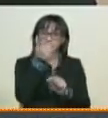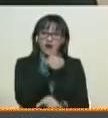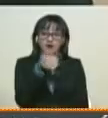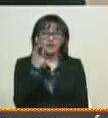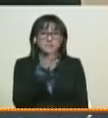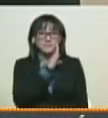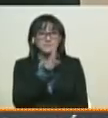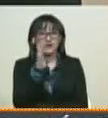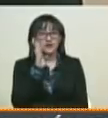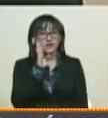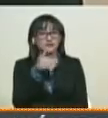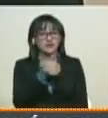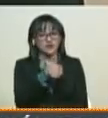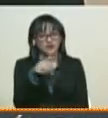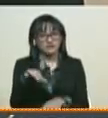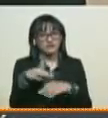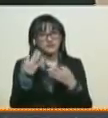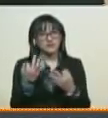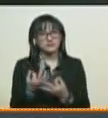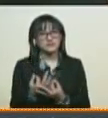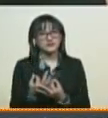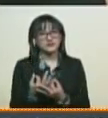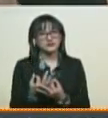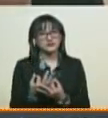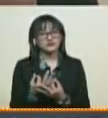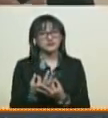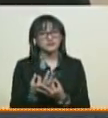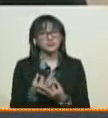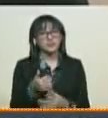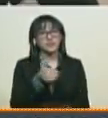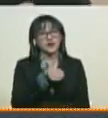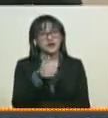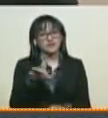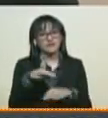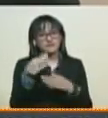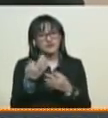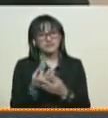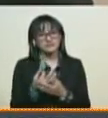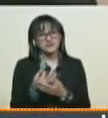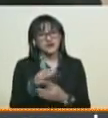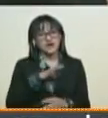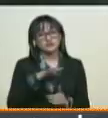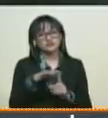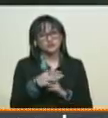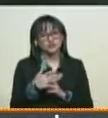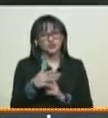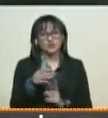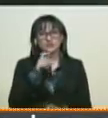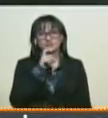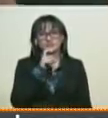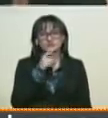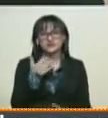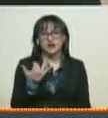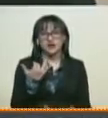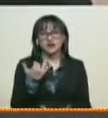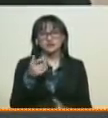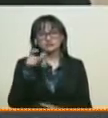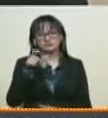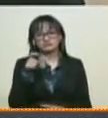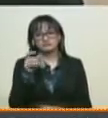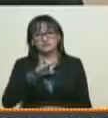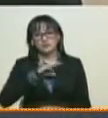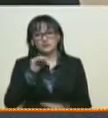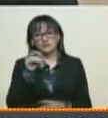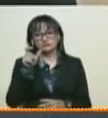madre, con cada familia de Hogares de la Patria, con cada familia que tenga alguna situación particular con un integrante de su núcleo